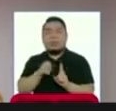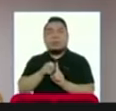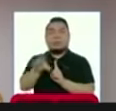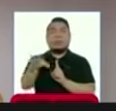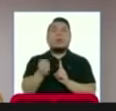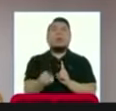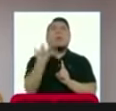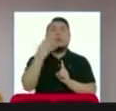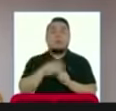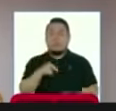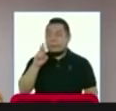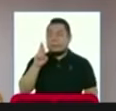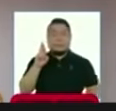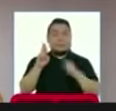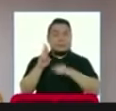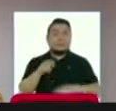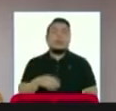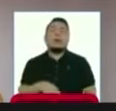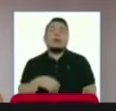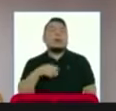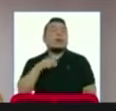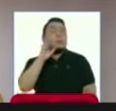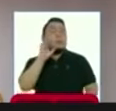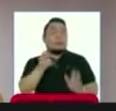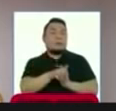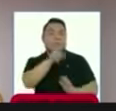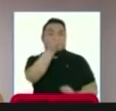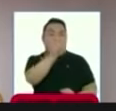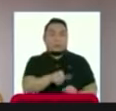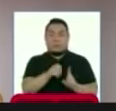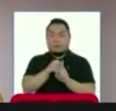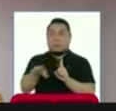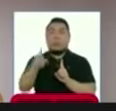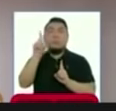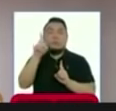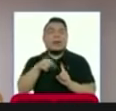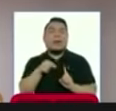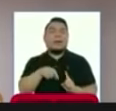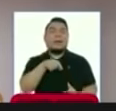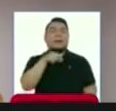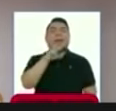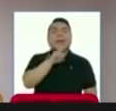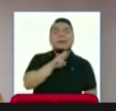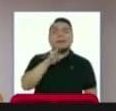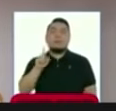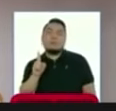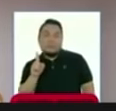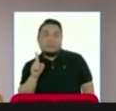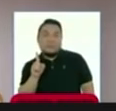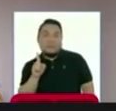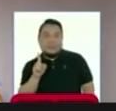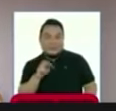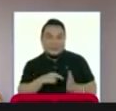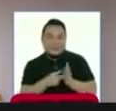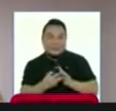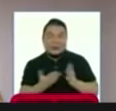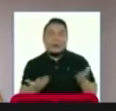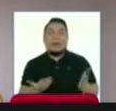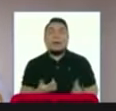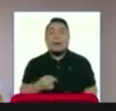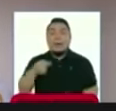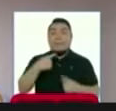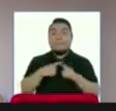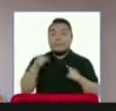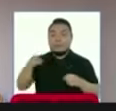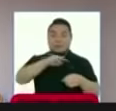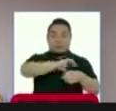O sea, si el R, si una persona contagia a uno, es un R de uno. Lo que se ha encontrado es que